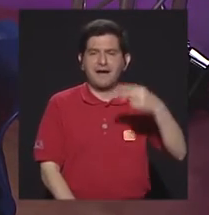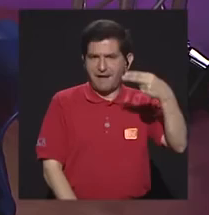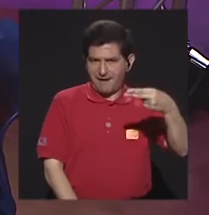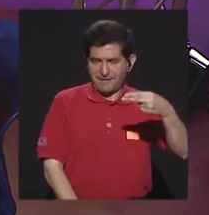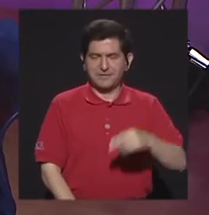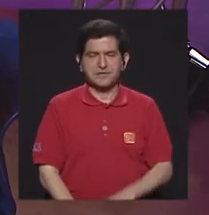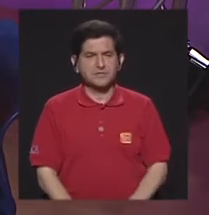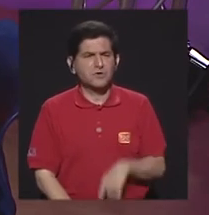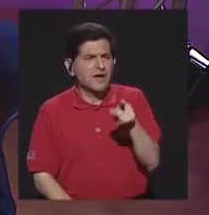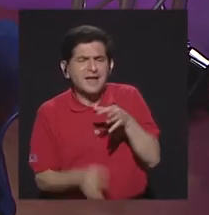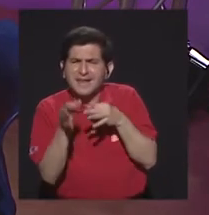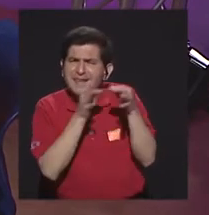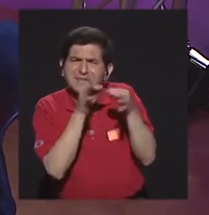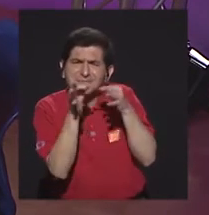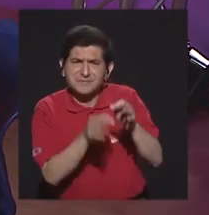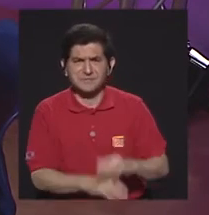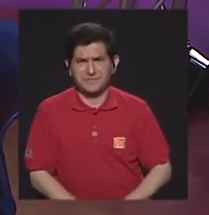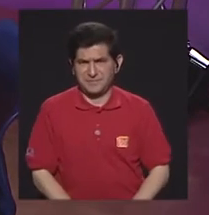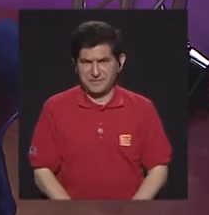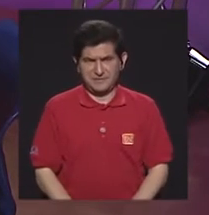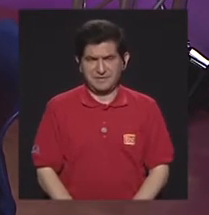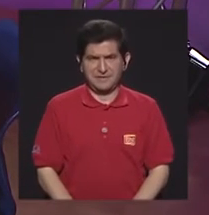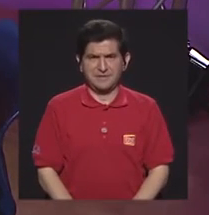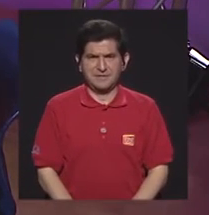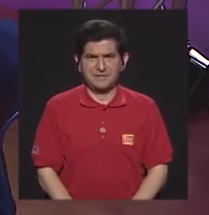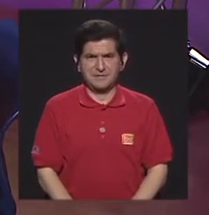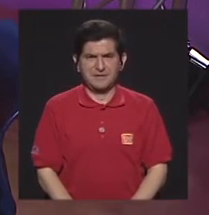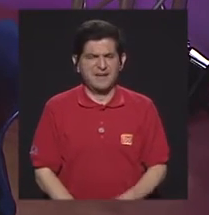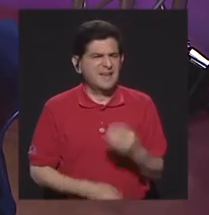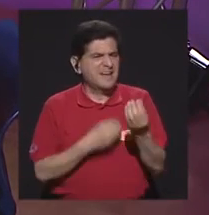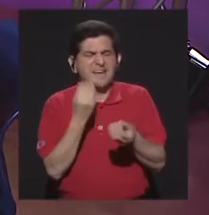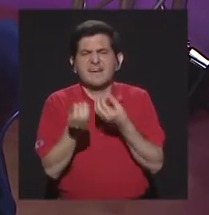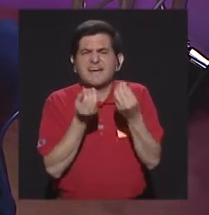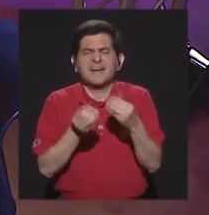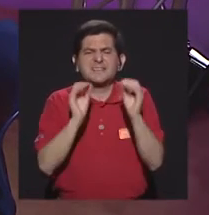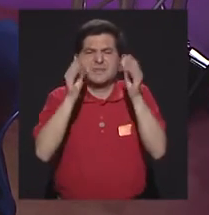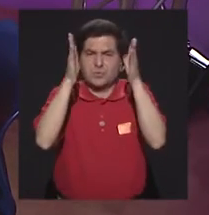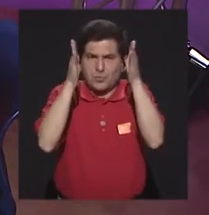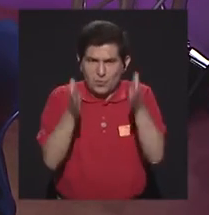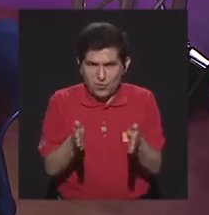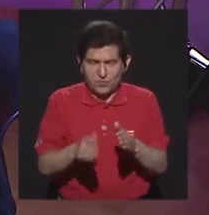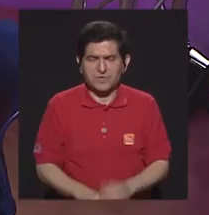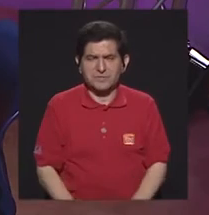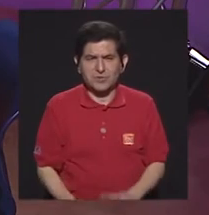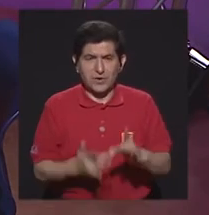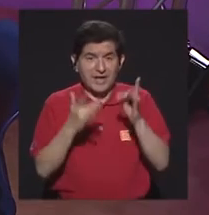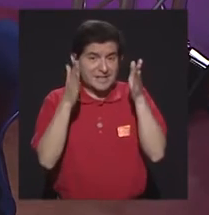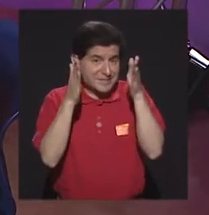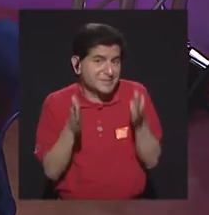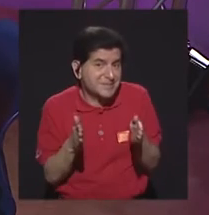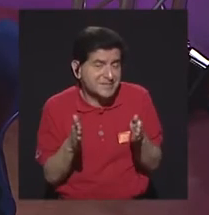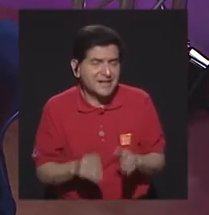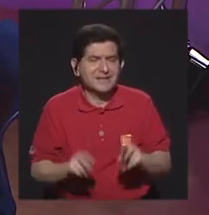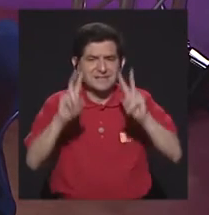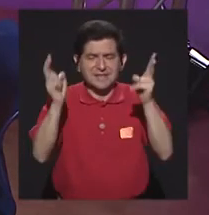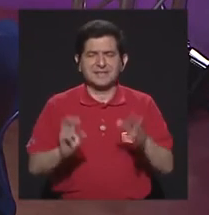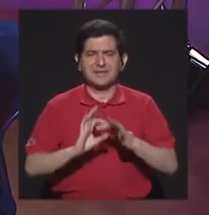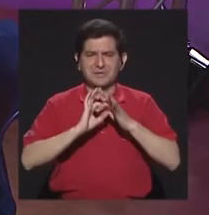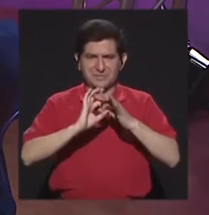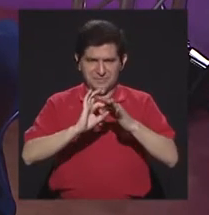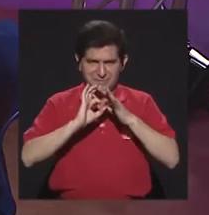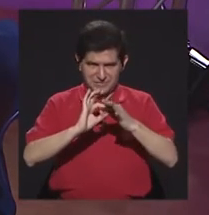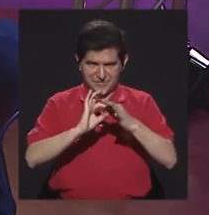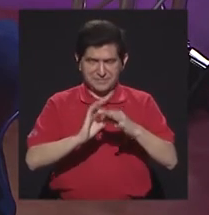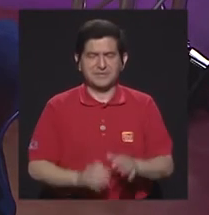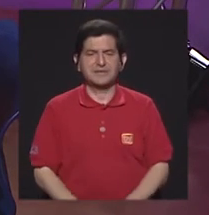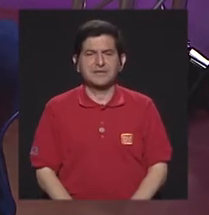nos cuente, que nos explique qué es, qué hace un docente, un especialista en la educación para la